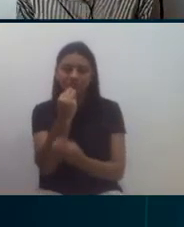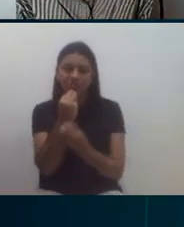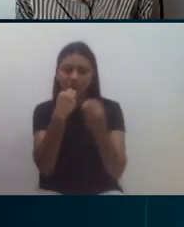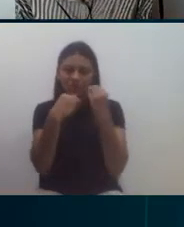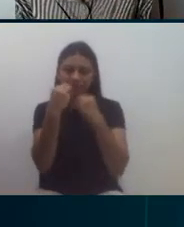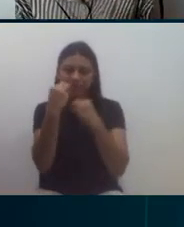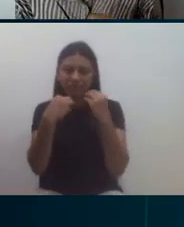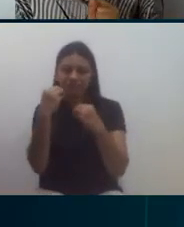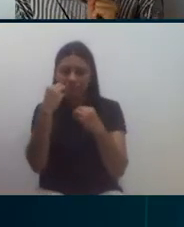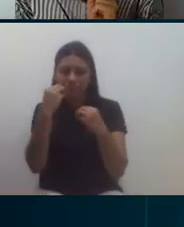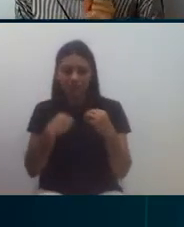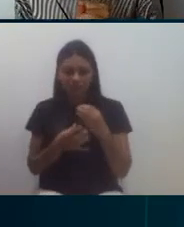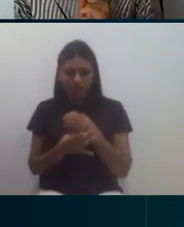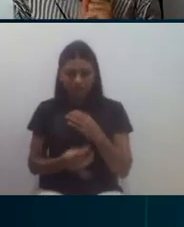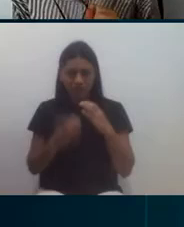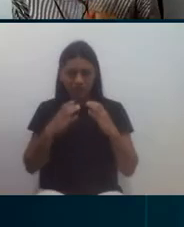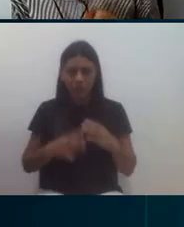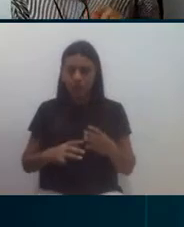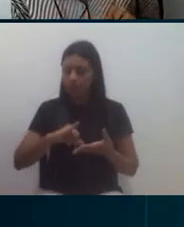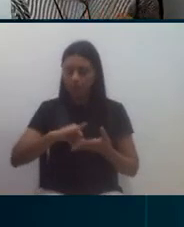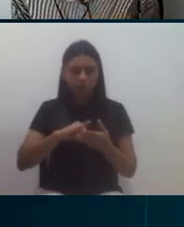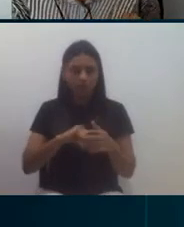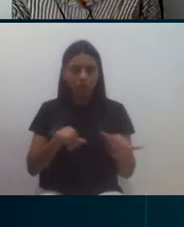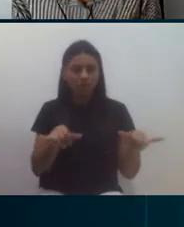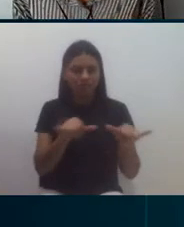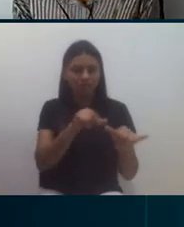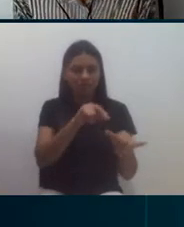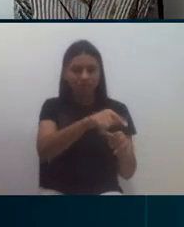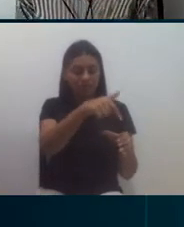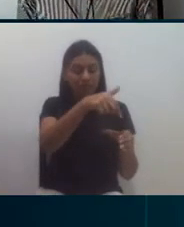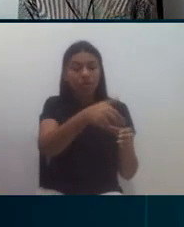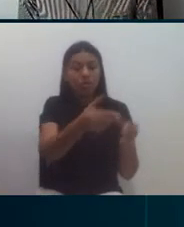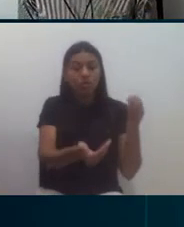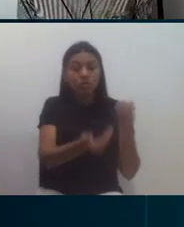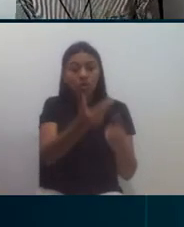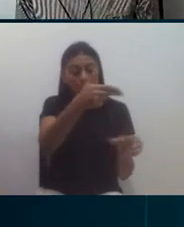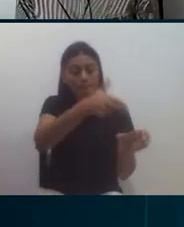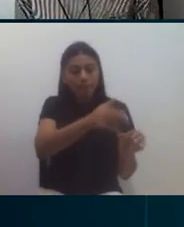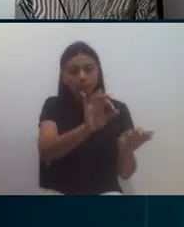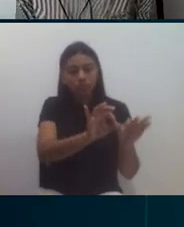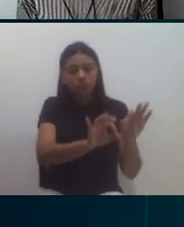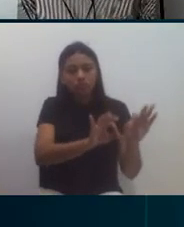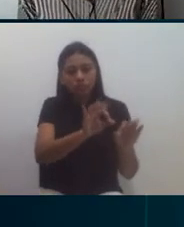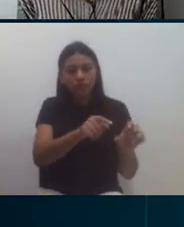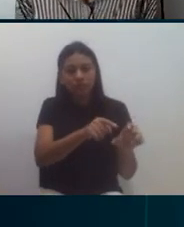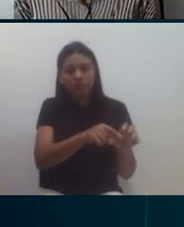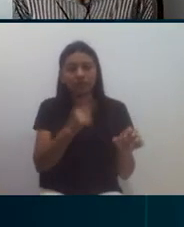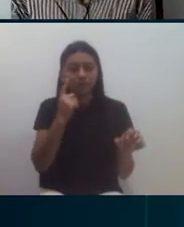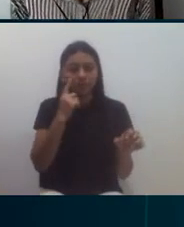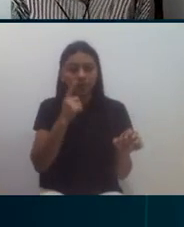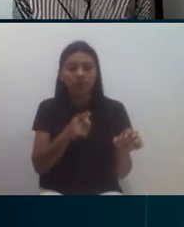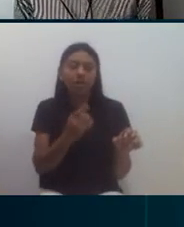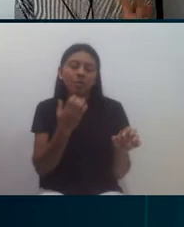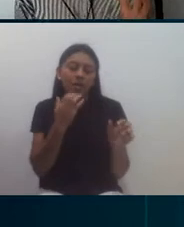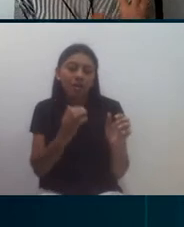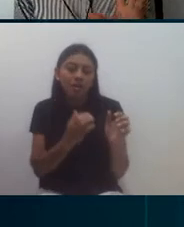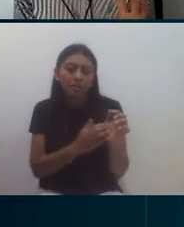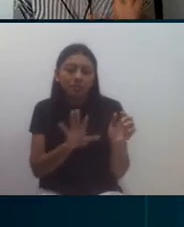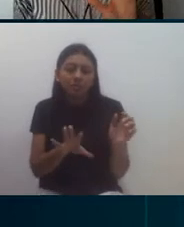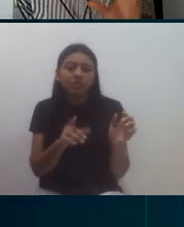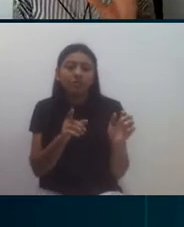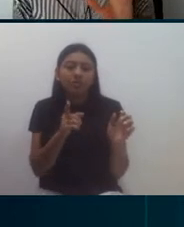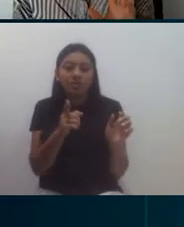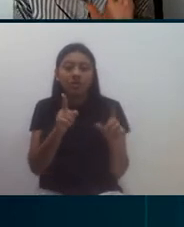los aceites vegetales, como el girasol, la canola y el coco, ¿cierto? El beneficio de esto es que